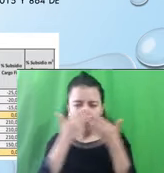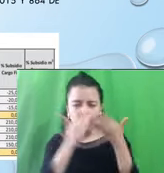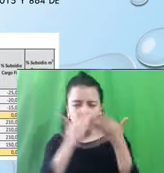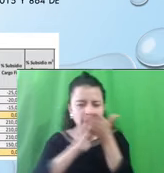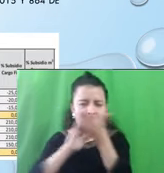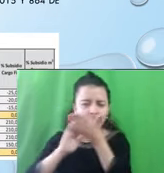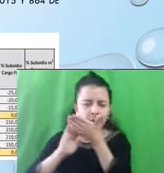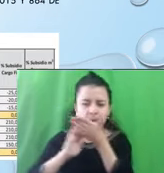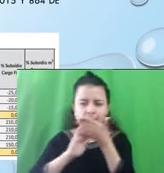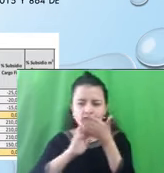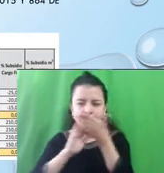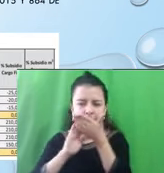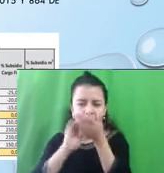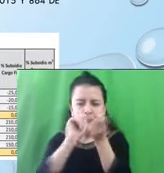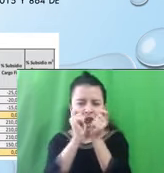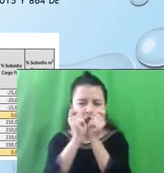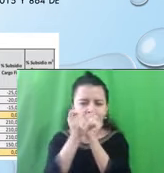resolviéndolos.